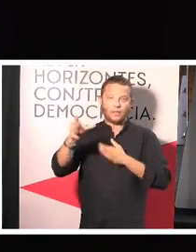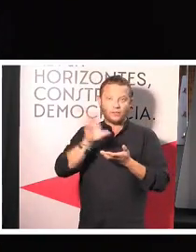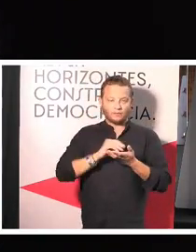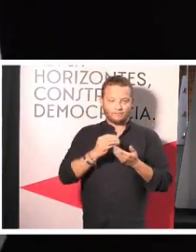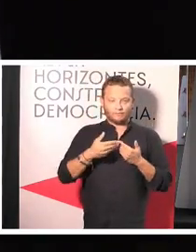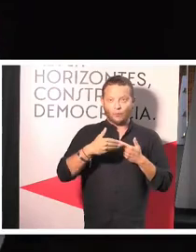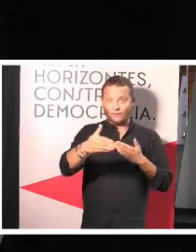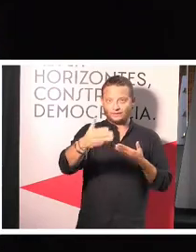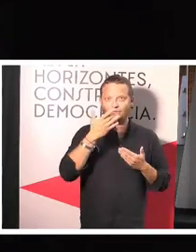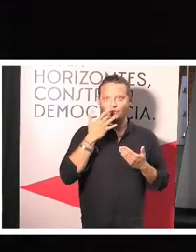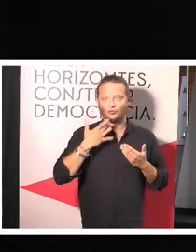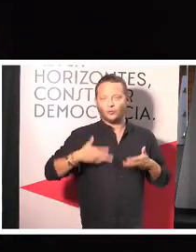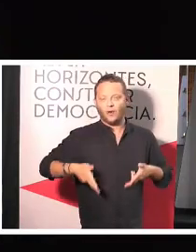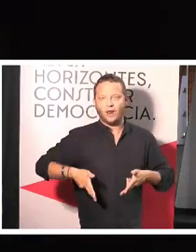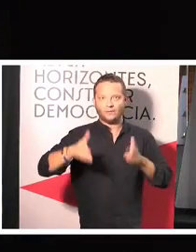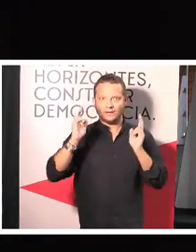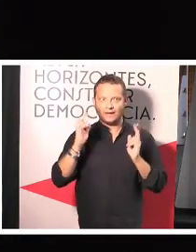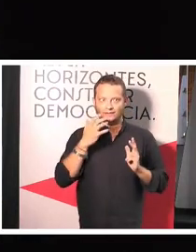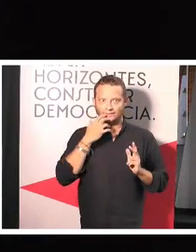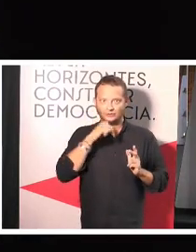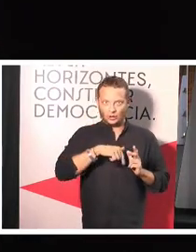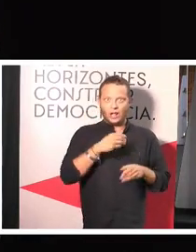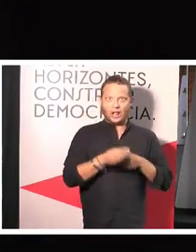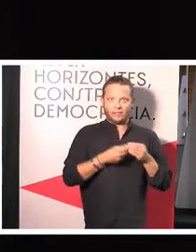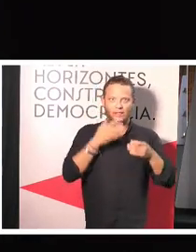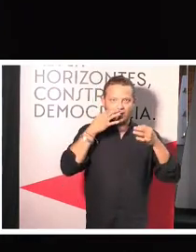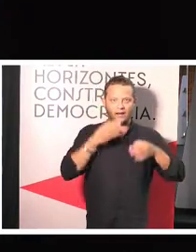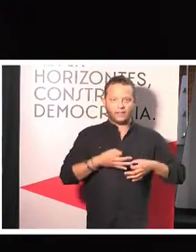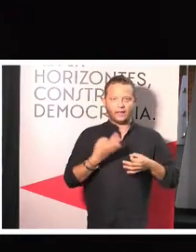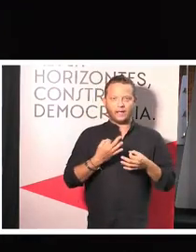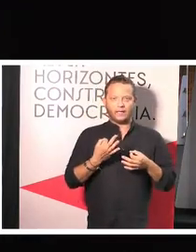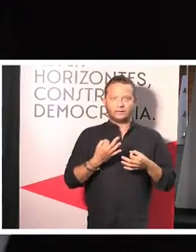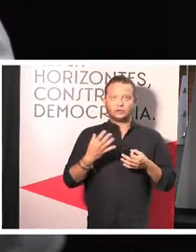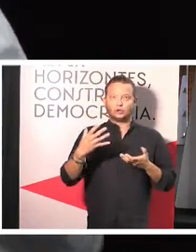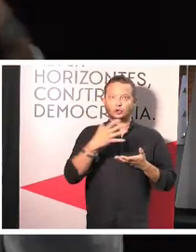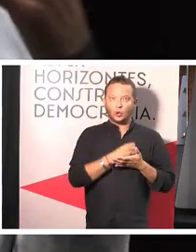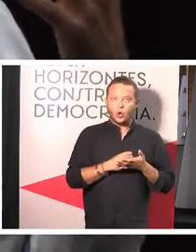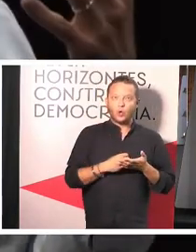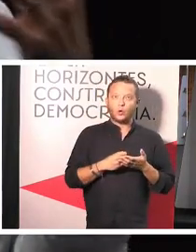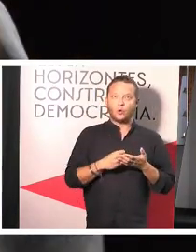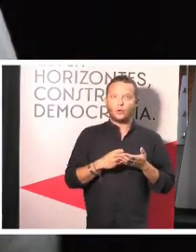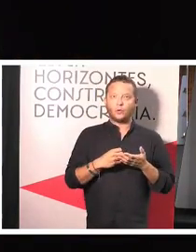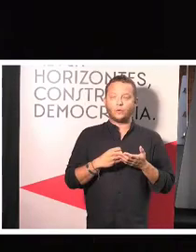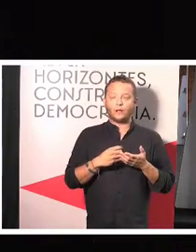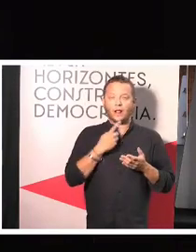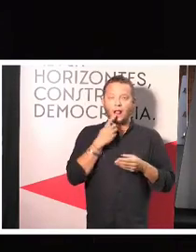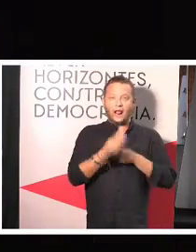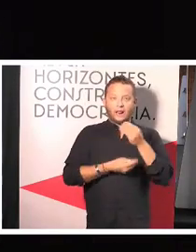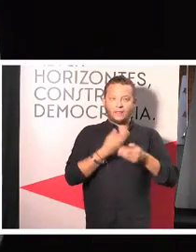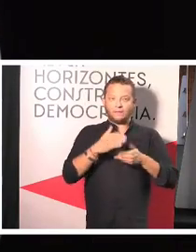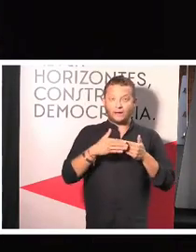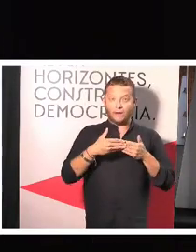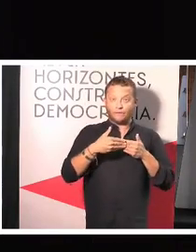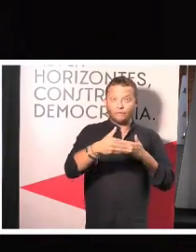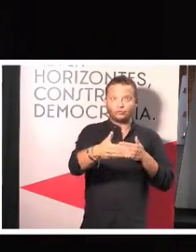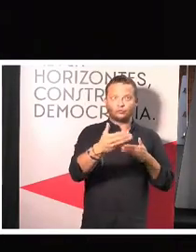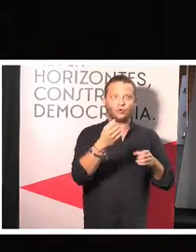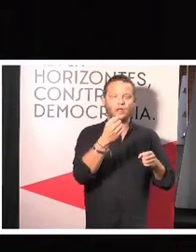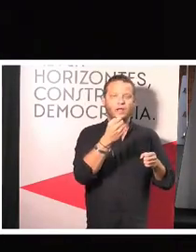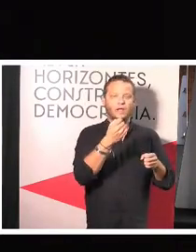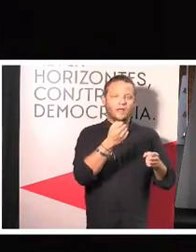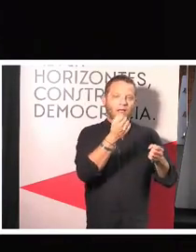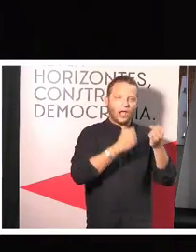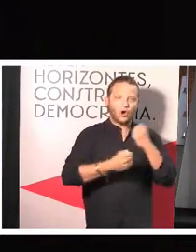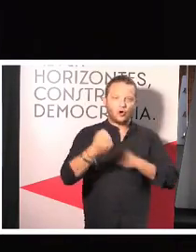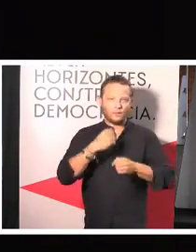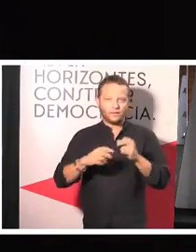primavera liberal donde lo que ellos estarían haciendo sería sencillamente marcar la cancha para que todos los agentes económicos en